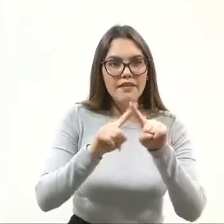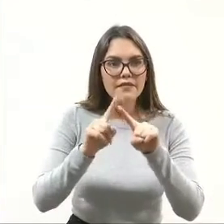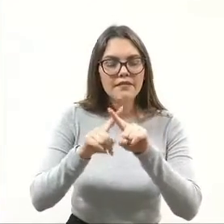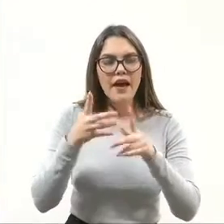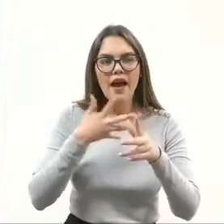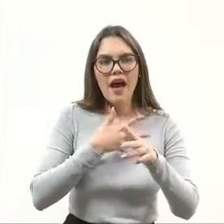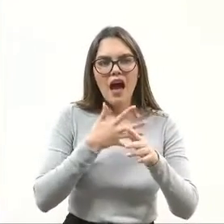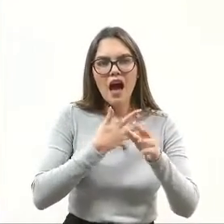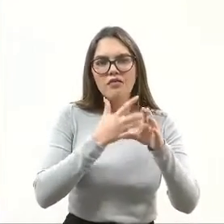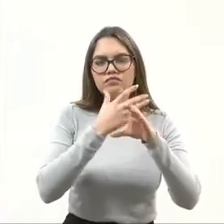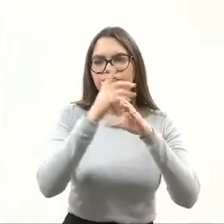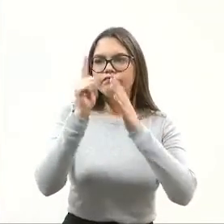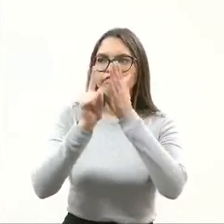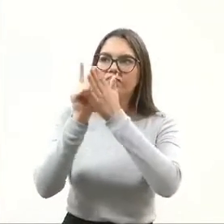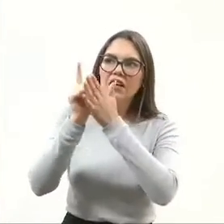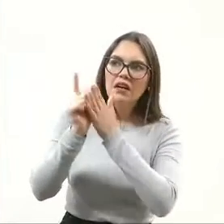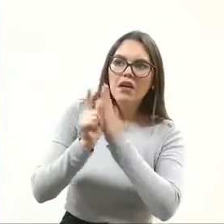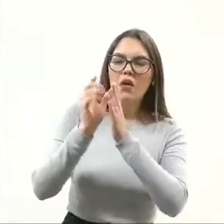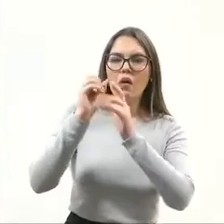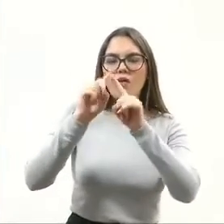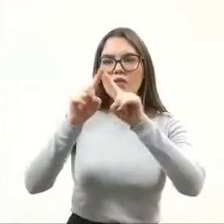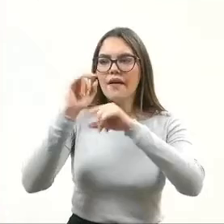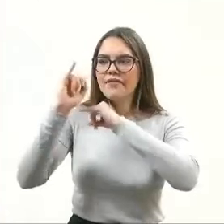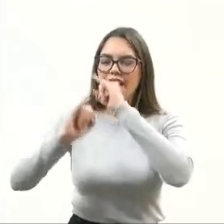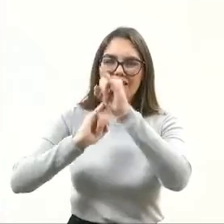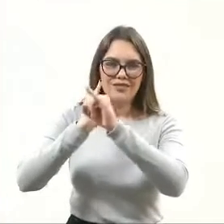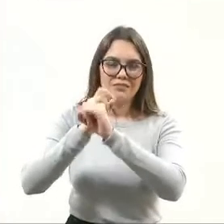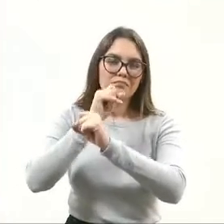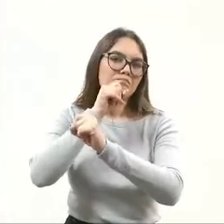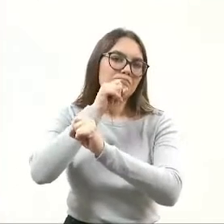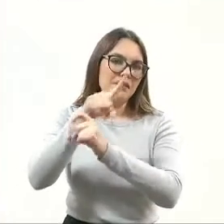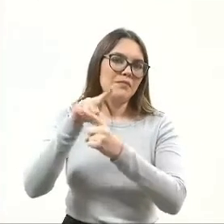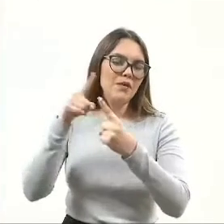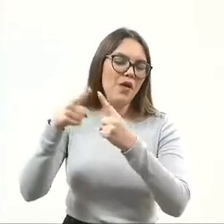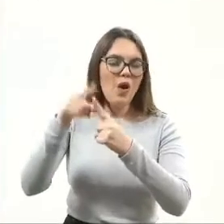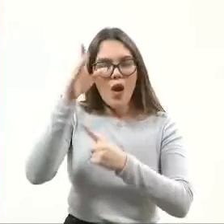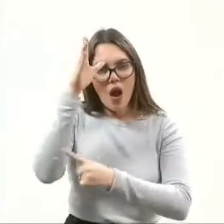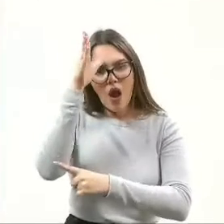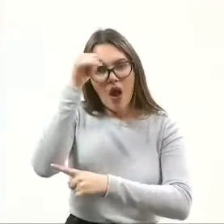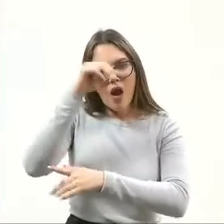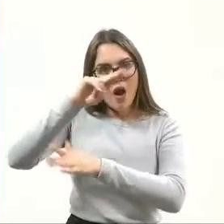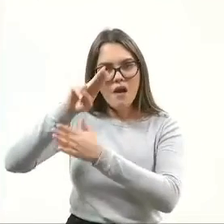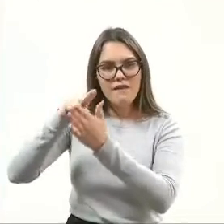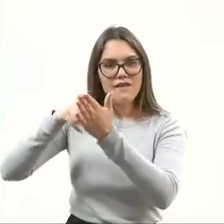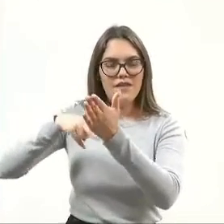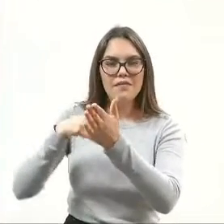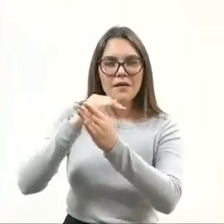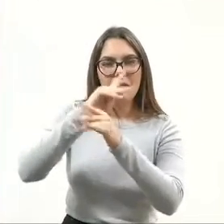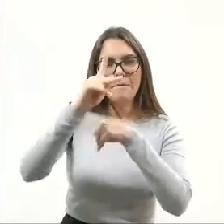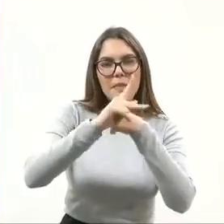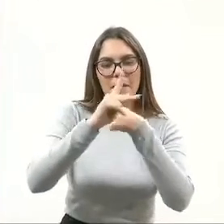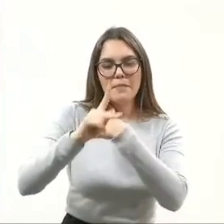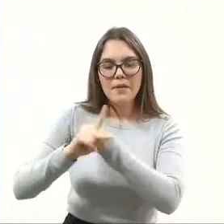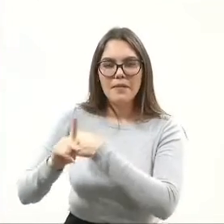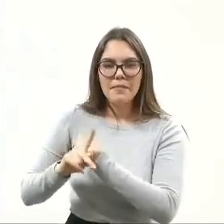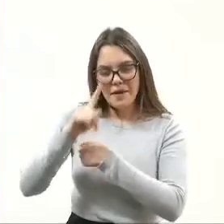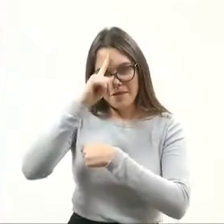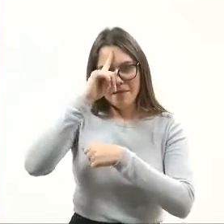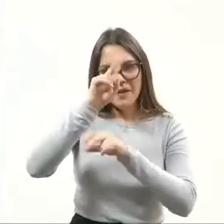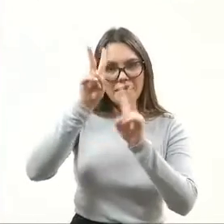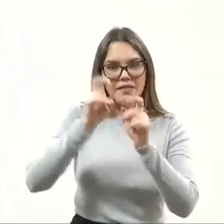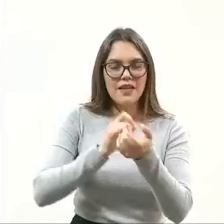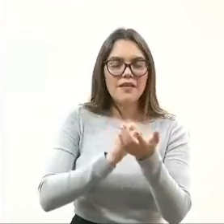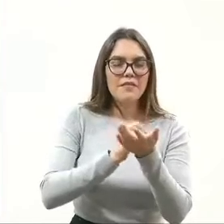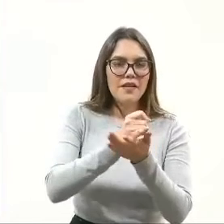entre ellos desde luego la convención sobre los derechos de las personas con discapacidad y la convención interamericana